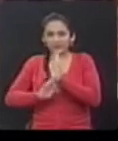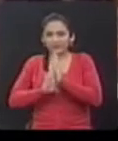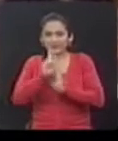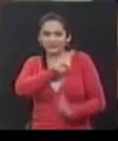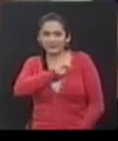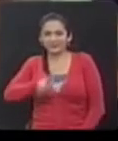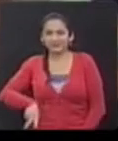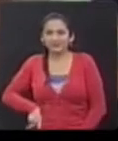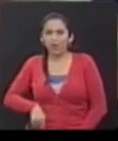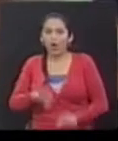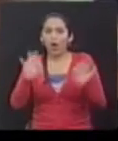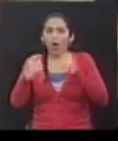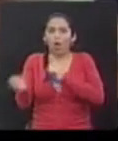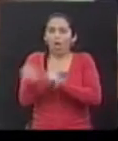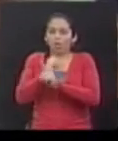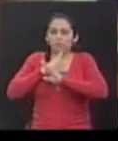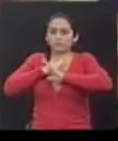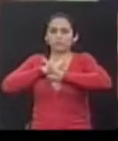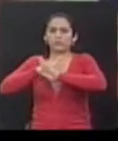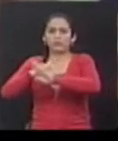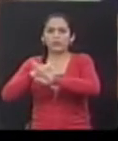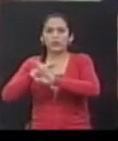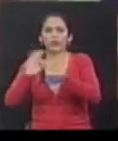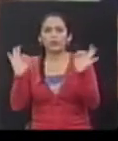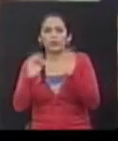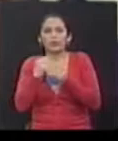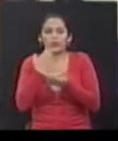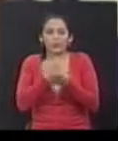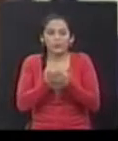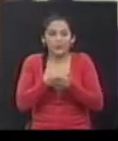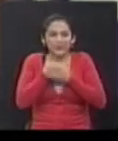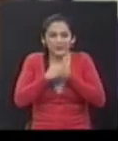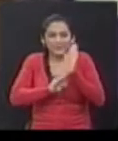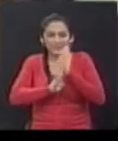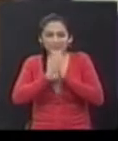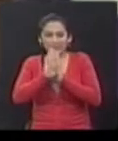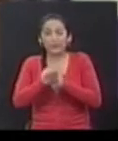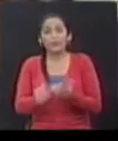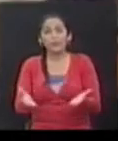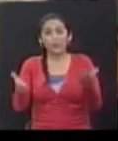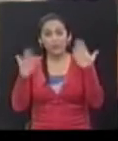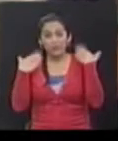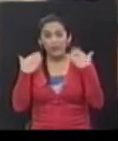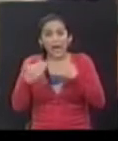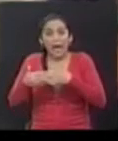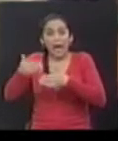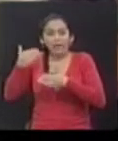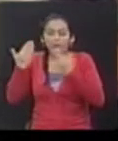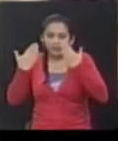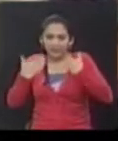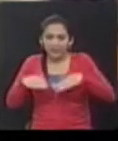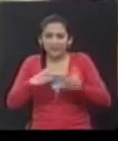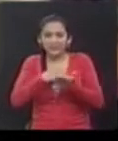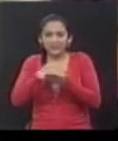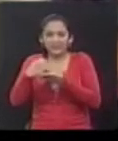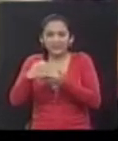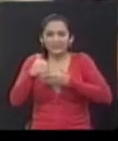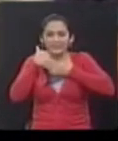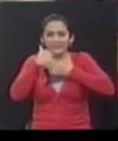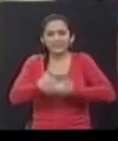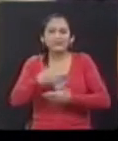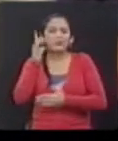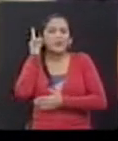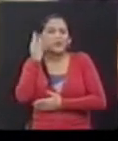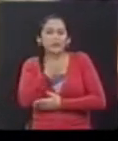personal, prevención contra la violencia y desarrollo económico. En Guayaquil se desarrolló una jornada que impulsó la fuerza y la belleza